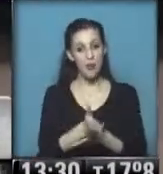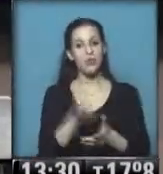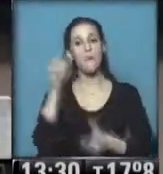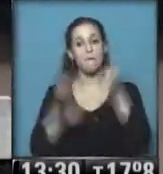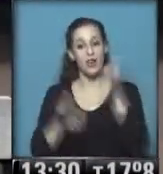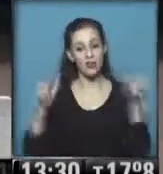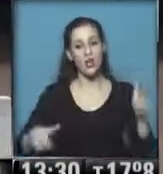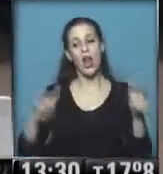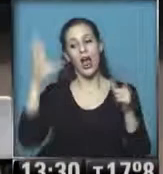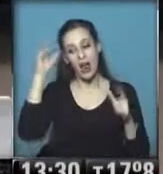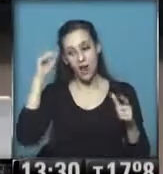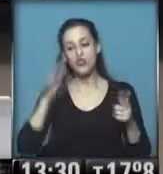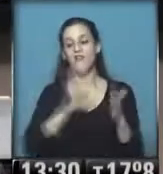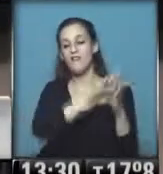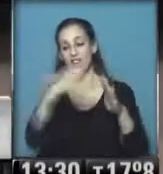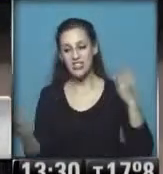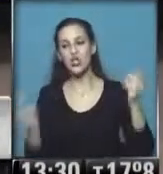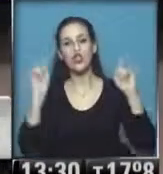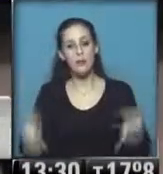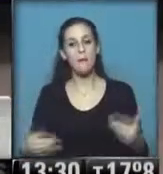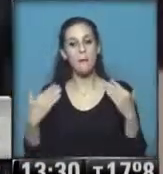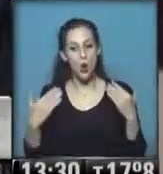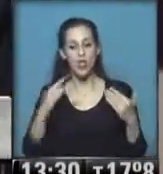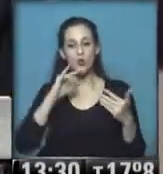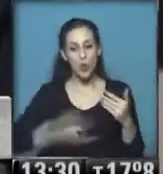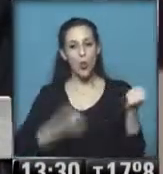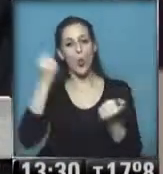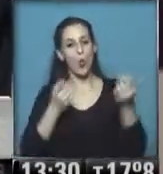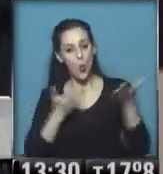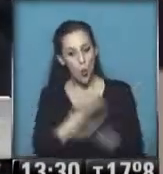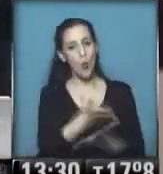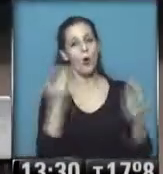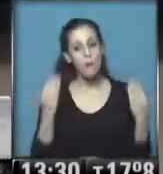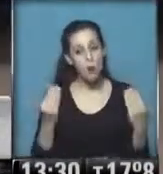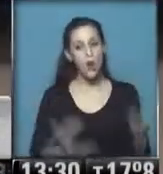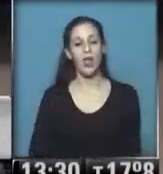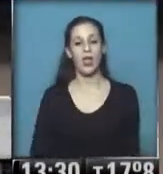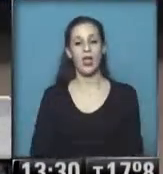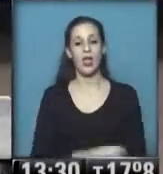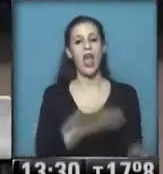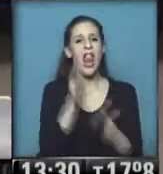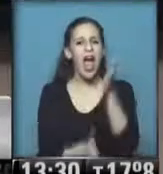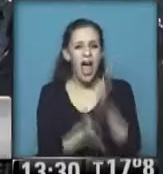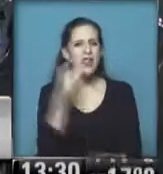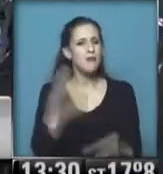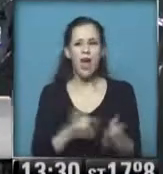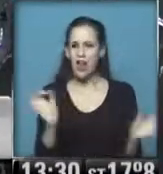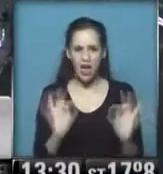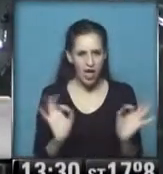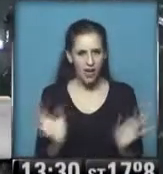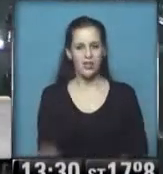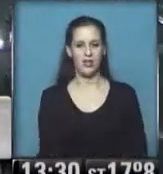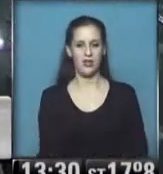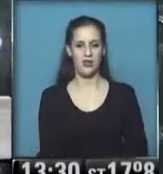con seguridad a la noche la carga y descarga los vecinos digamos del barrio van a poder utilizar gratuitamente con seguridad y